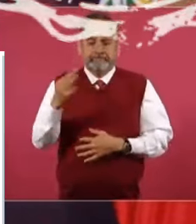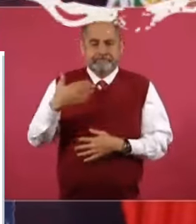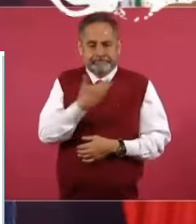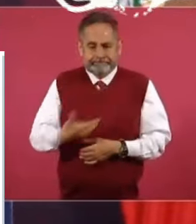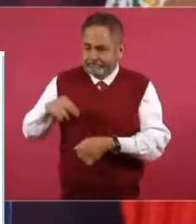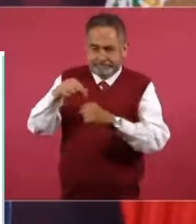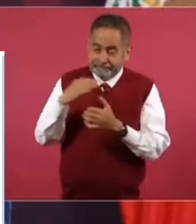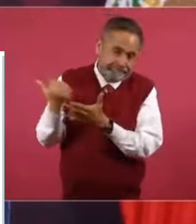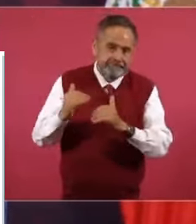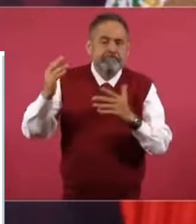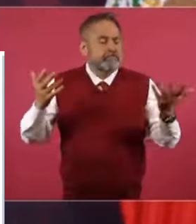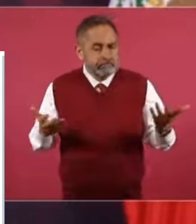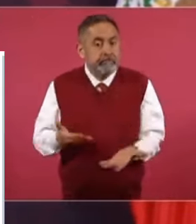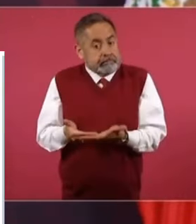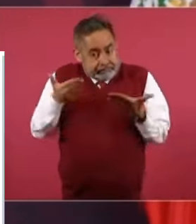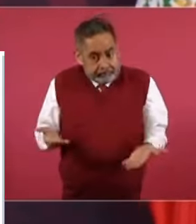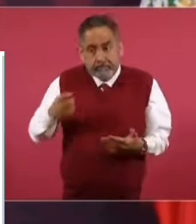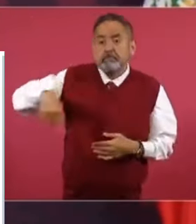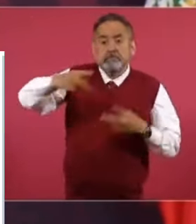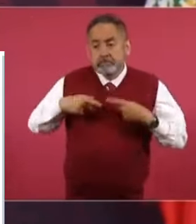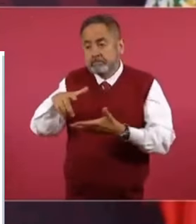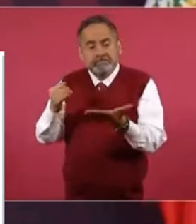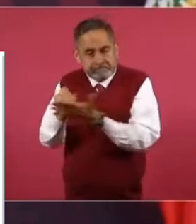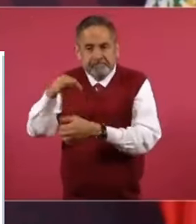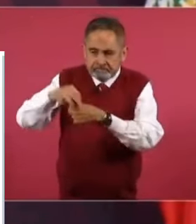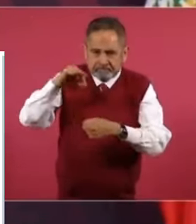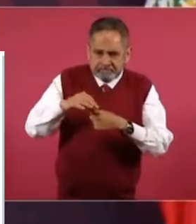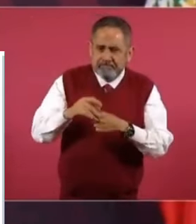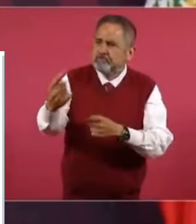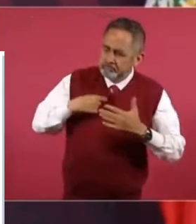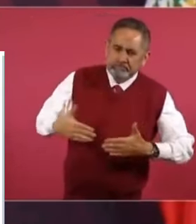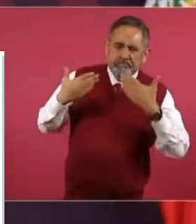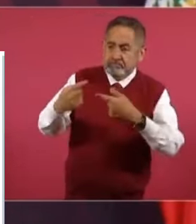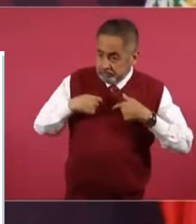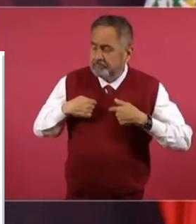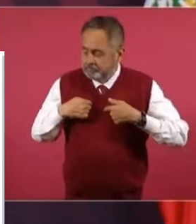Y ahora el pueblo decide darnos su confianza